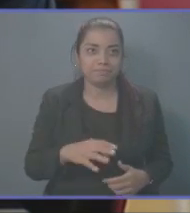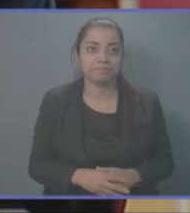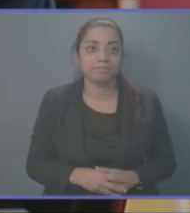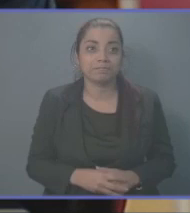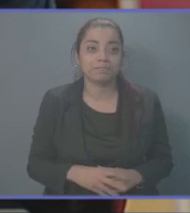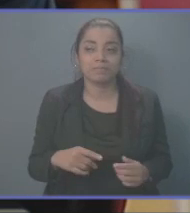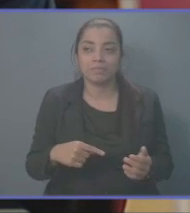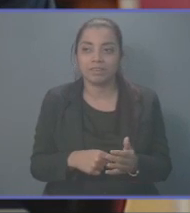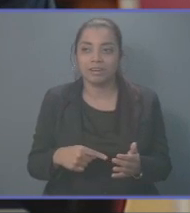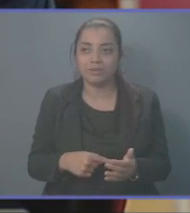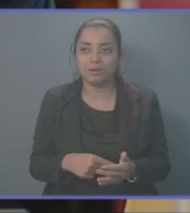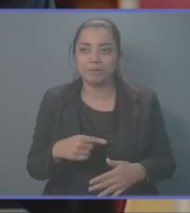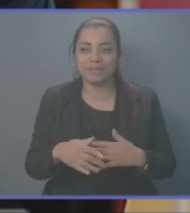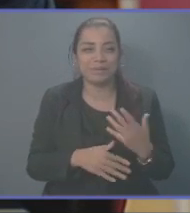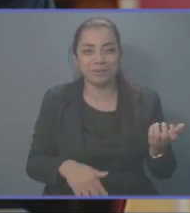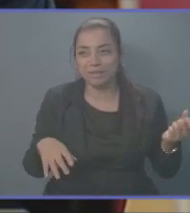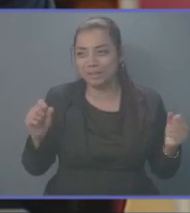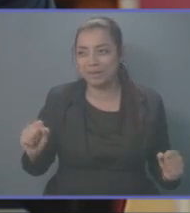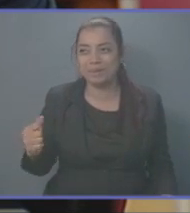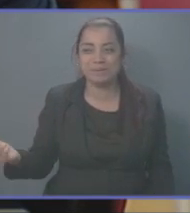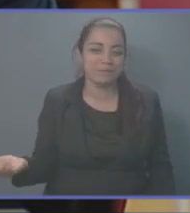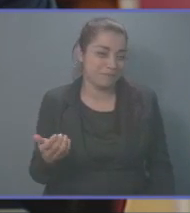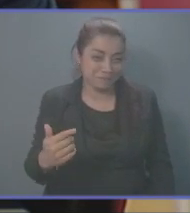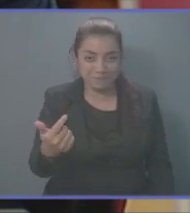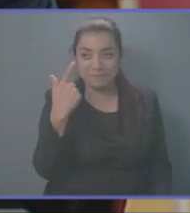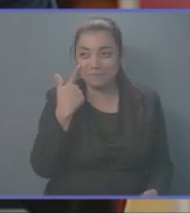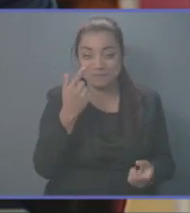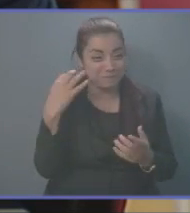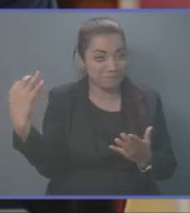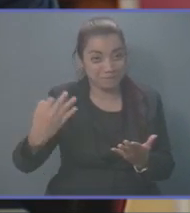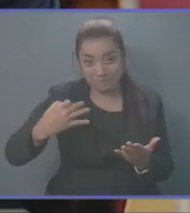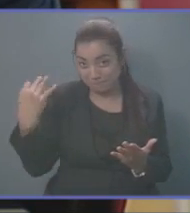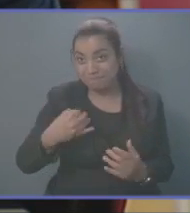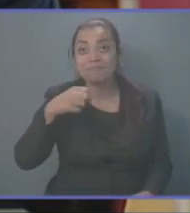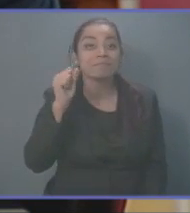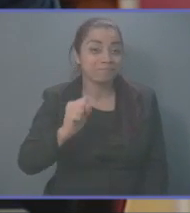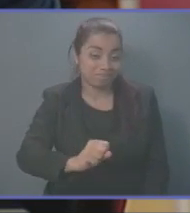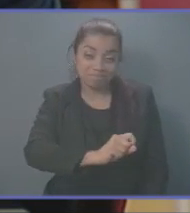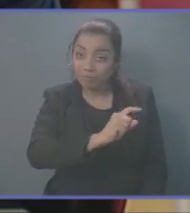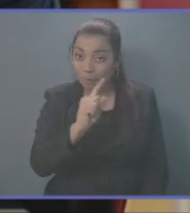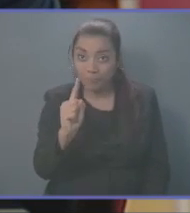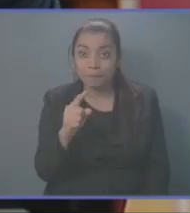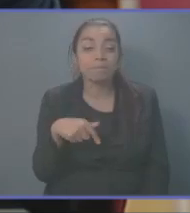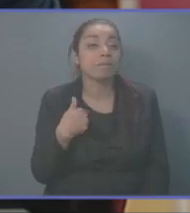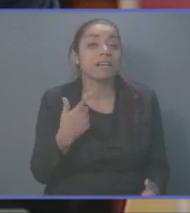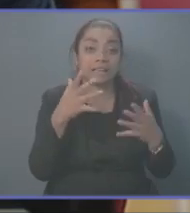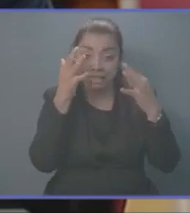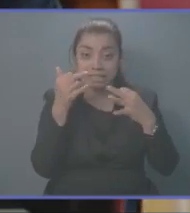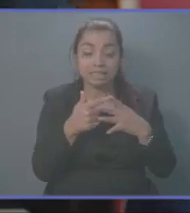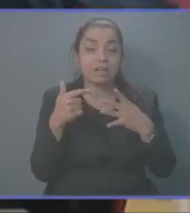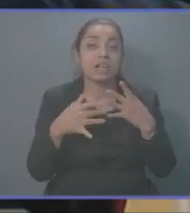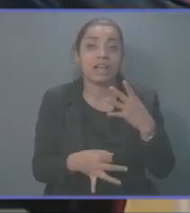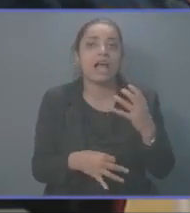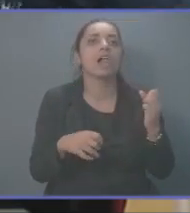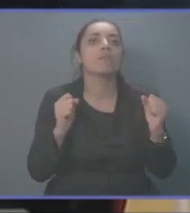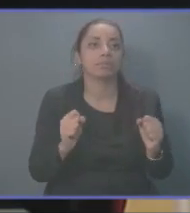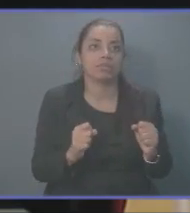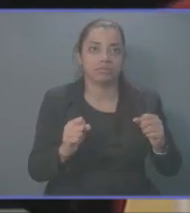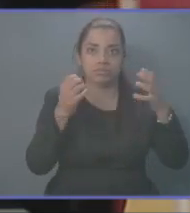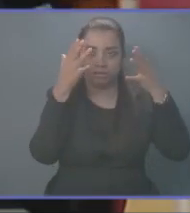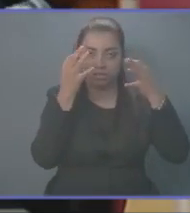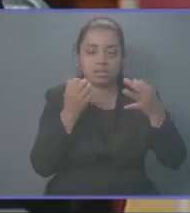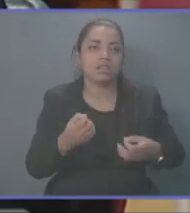deuda se encuentre firme y líquida, ya sea que la deuda sea exigible o no. Para efectos de este decreto se entenderá por